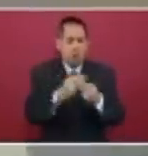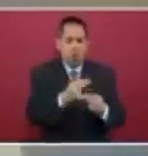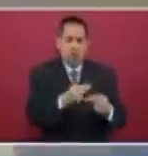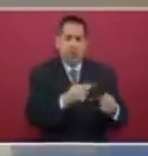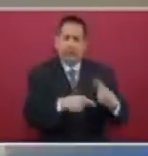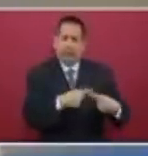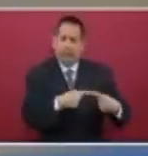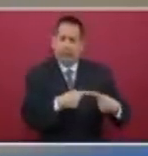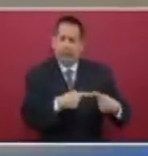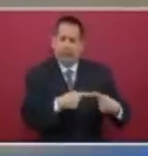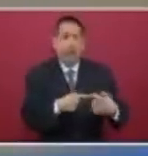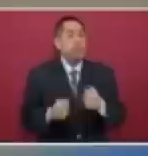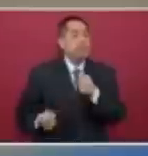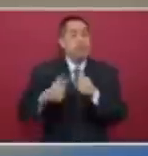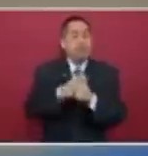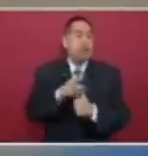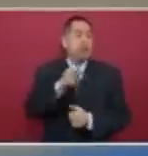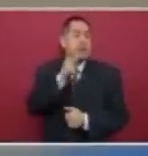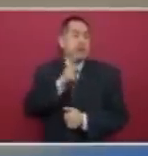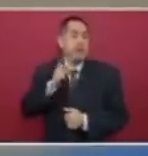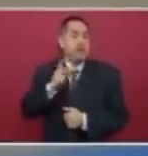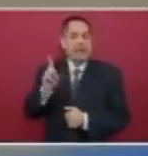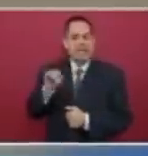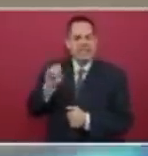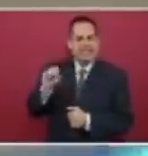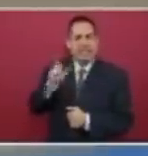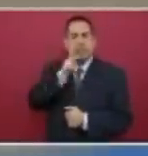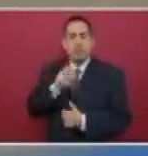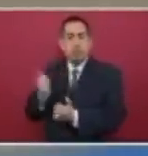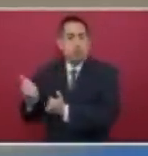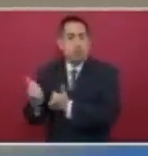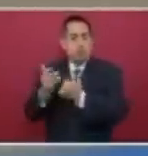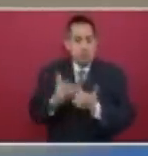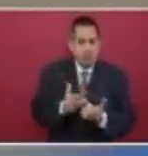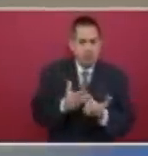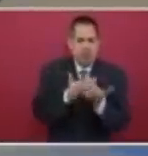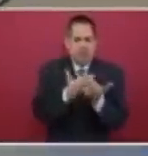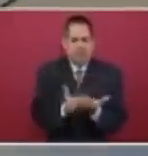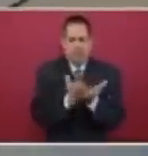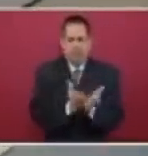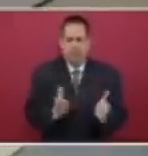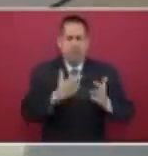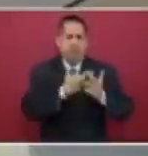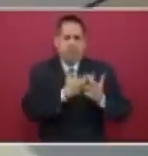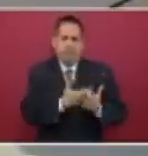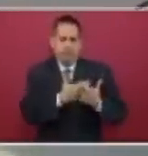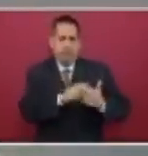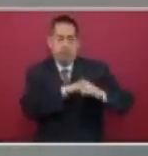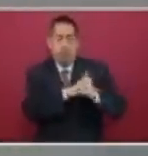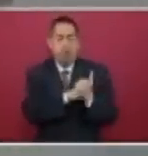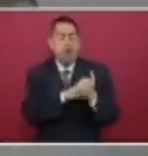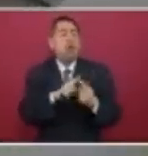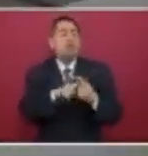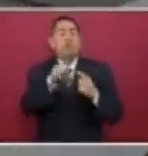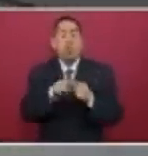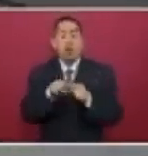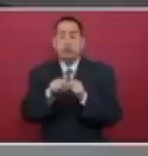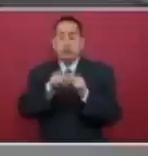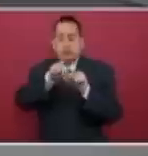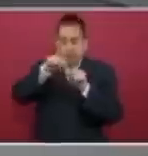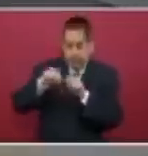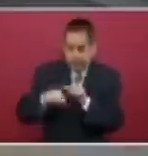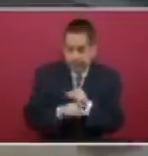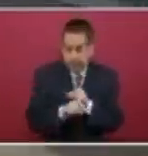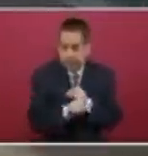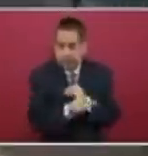recibe gas o petróleo diesel este último se puede acumular en estanques luego el combustible es conducido a la